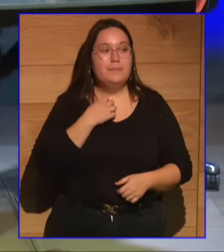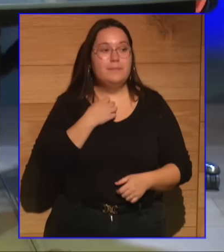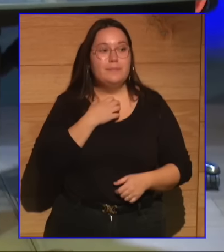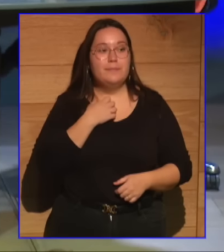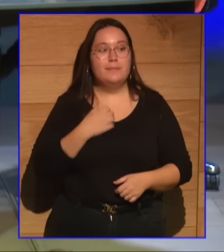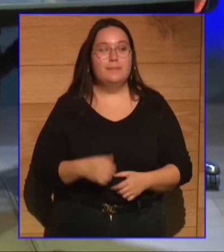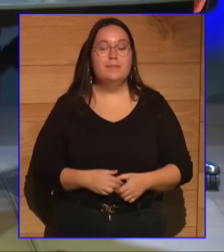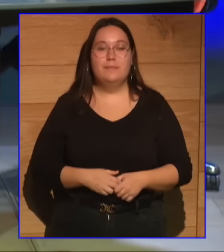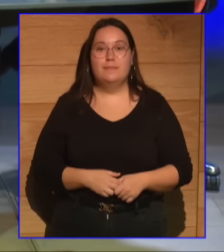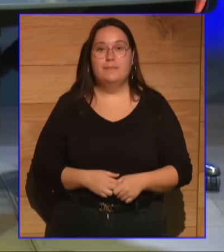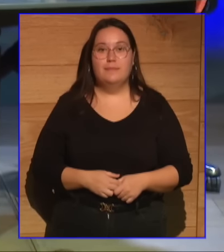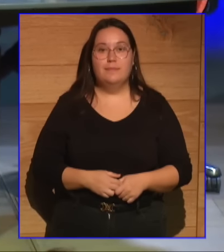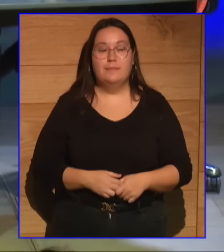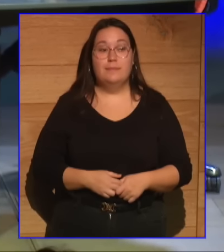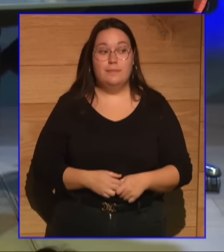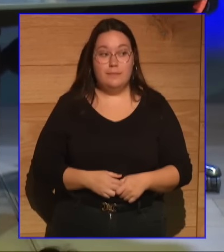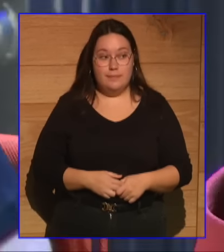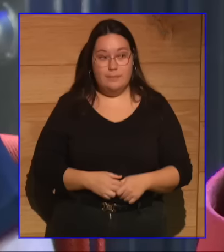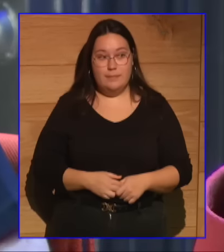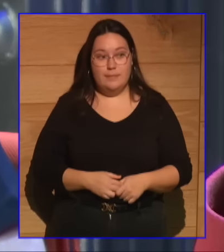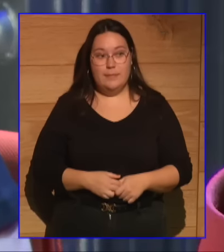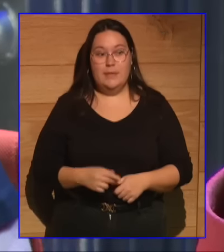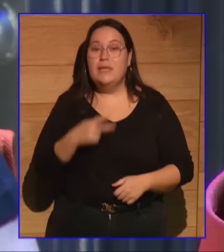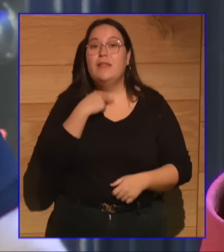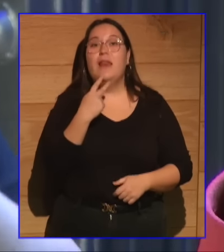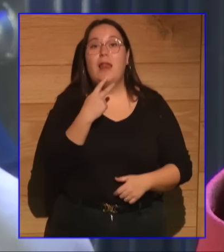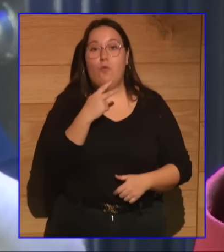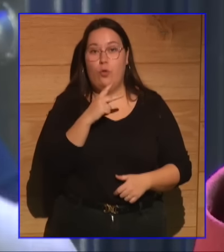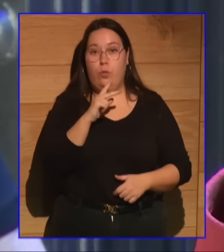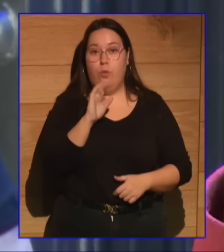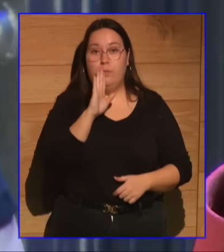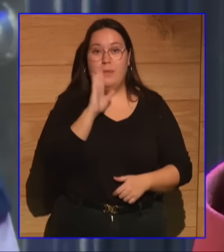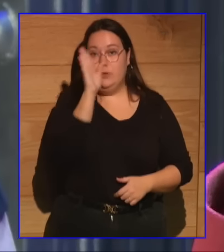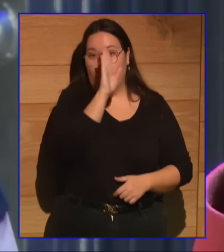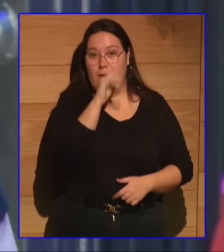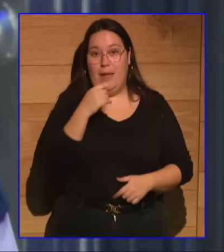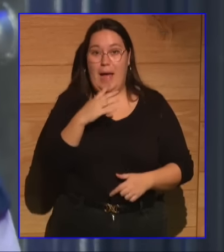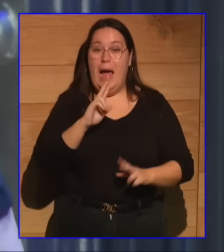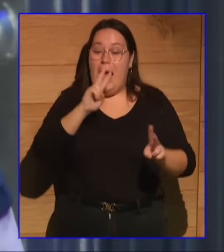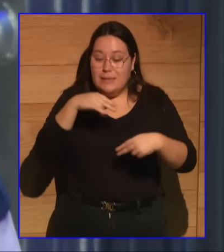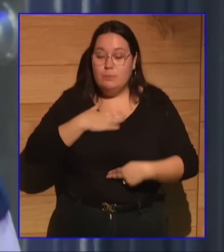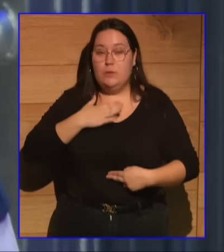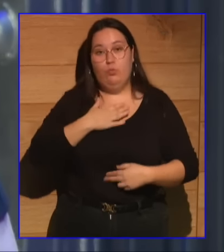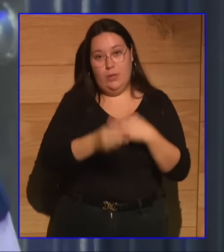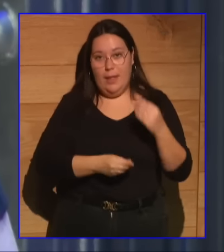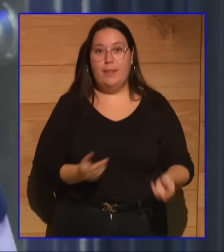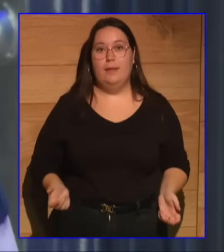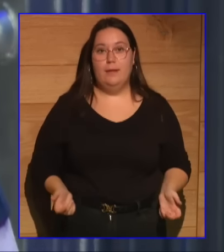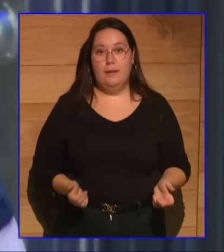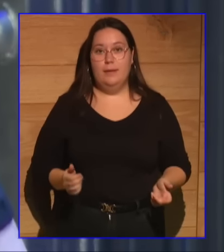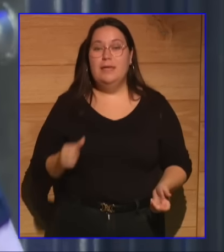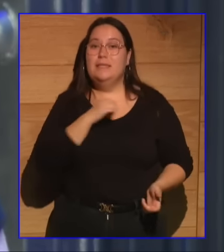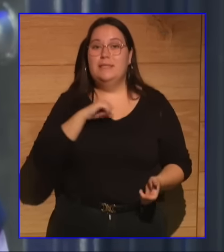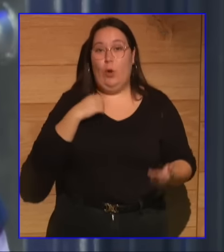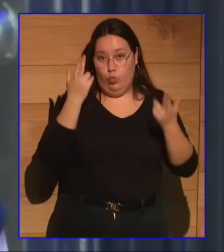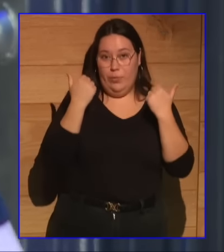making of mientras habla y todo. ¿Eh? Pero se hace el making of a sí mismo. A sí mismo, ¿eh? Y se hace la broma a sí mismo y se autohumilla. Es